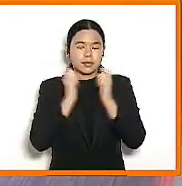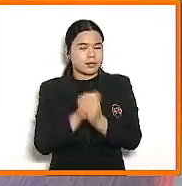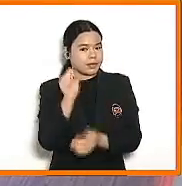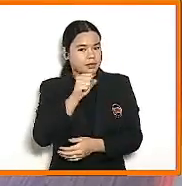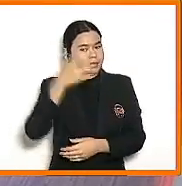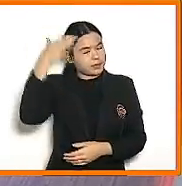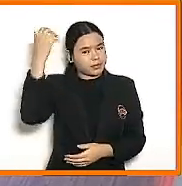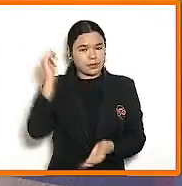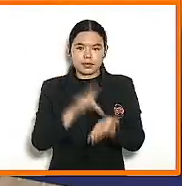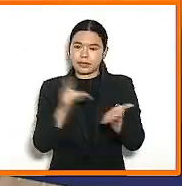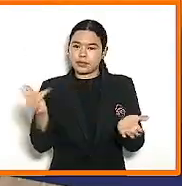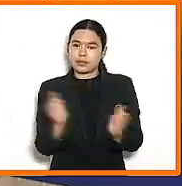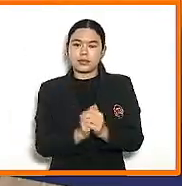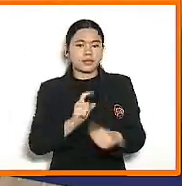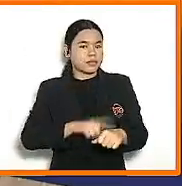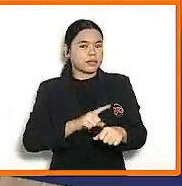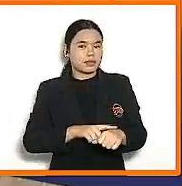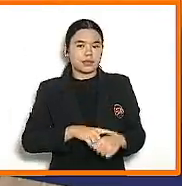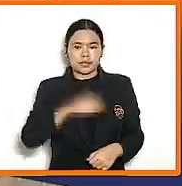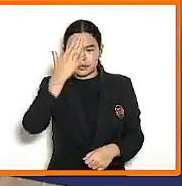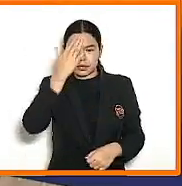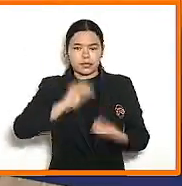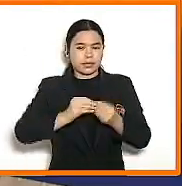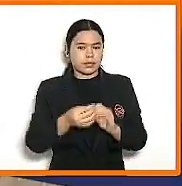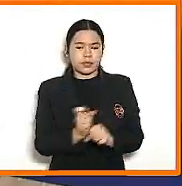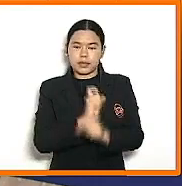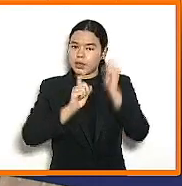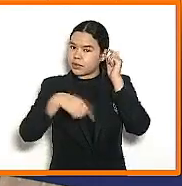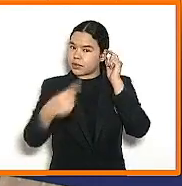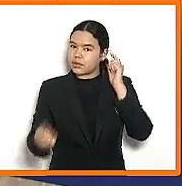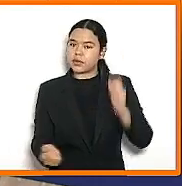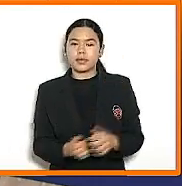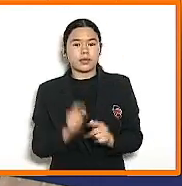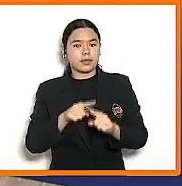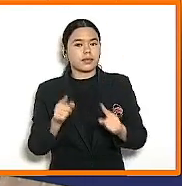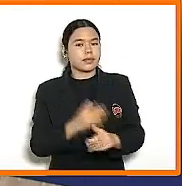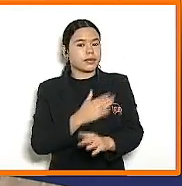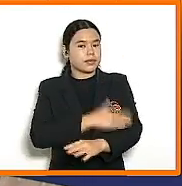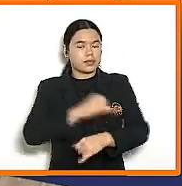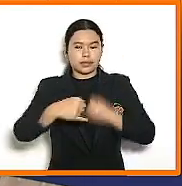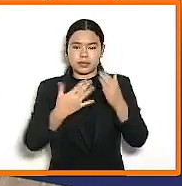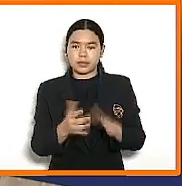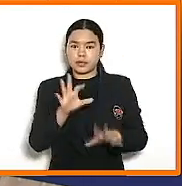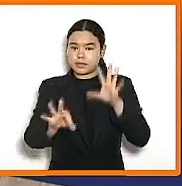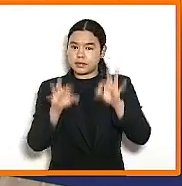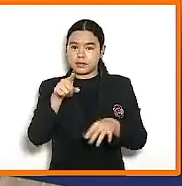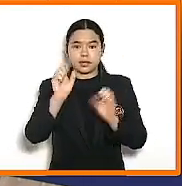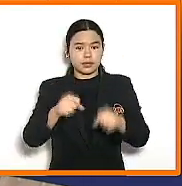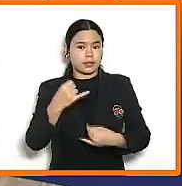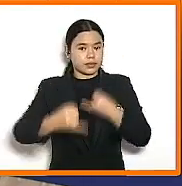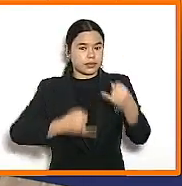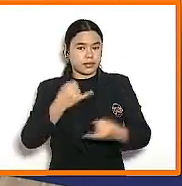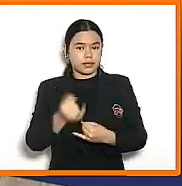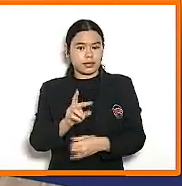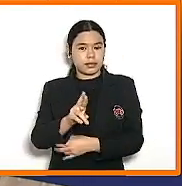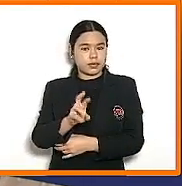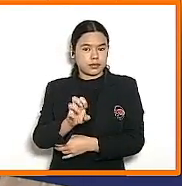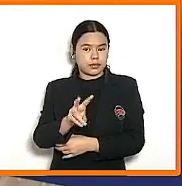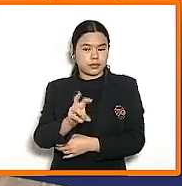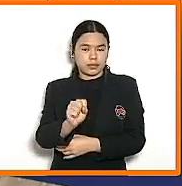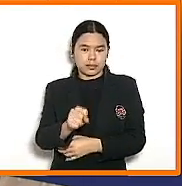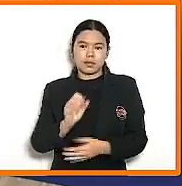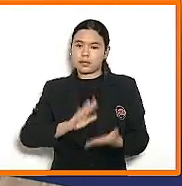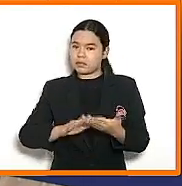es, Charlene, muchas gracias. Es momento de conocer el número favorecido para diaria. Pero antes, querido jugador, te invito a realizar tu jugada de revés, con la que solo